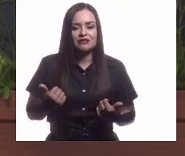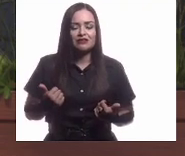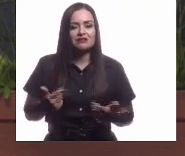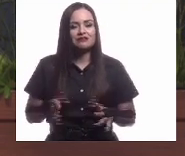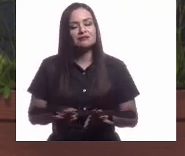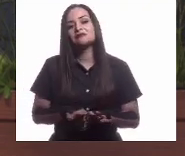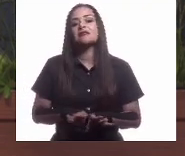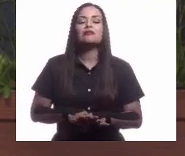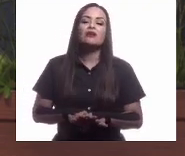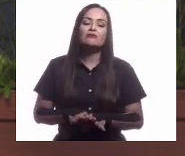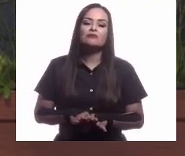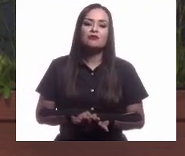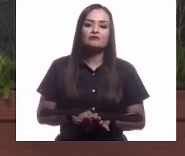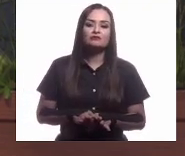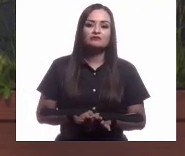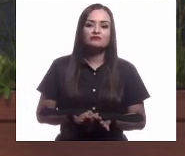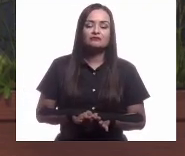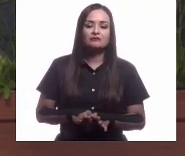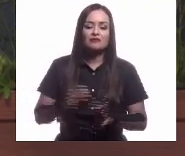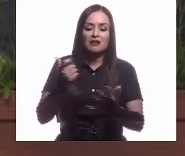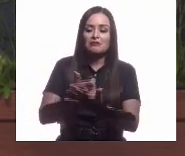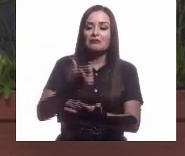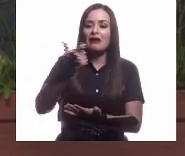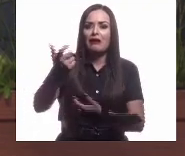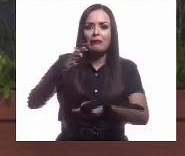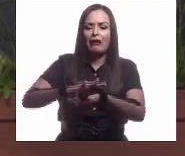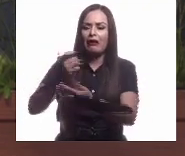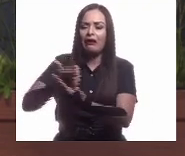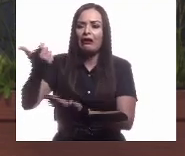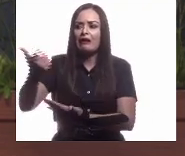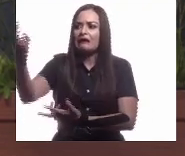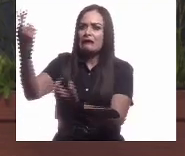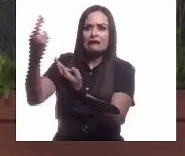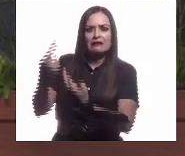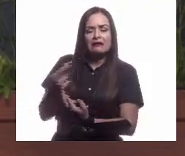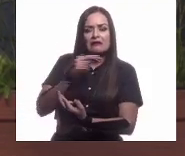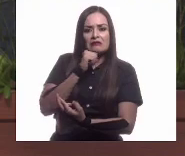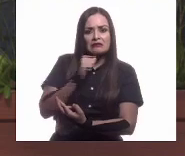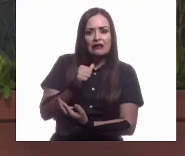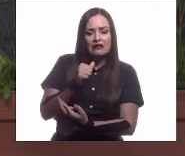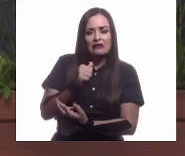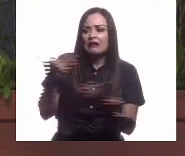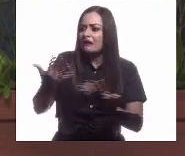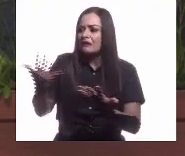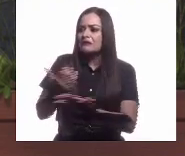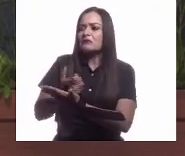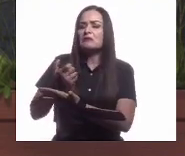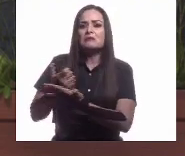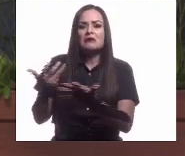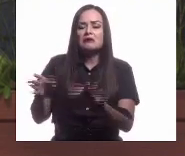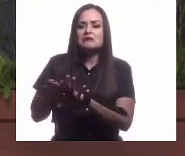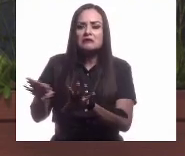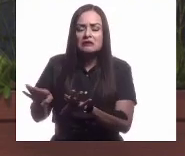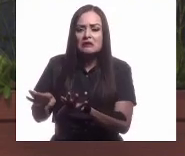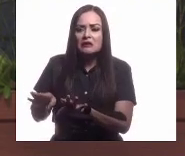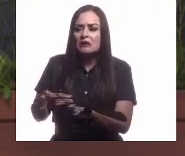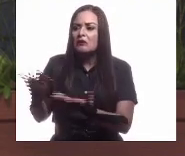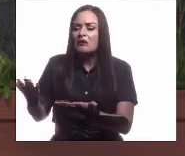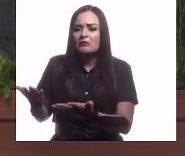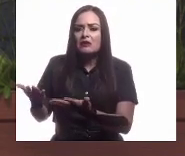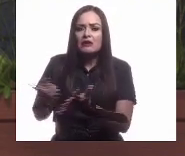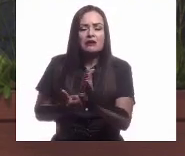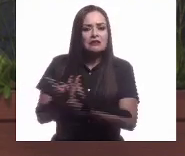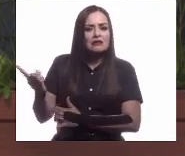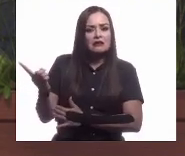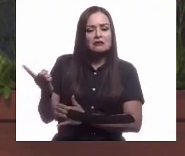federalismo atrofiado. Pagamos más y recibimos menos. Más obligaciones, menos derechos. Defenderemos el espíritu